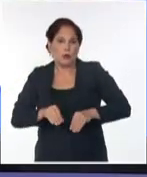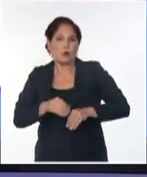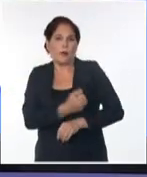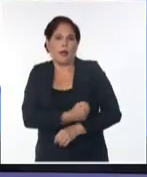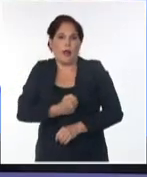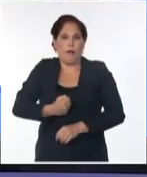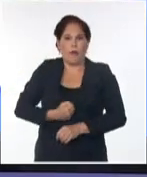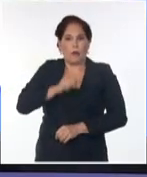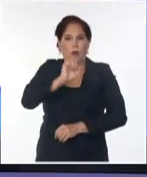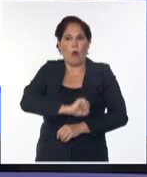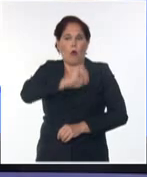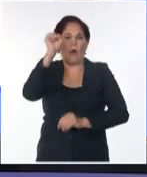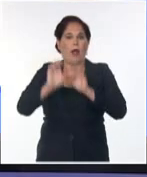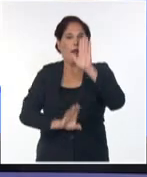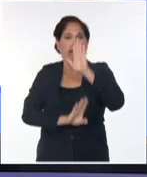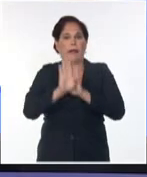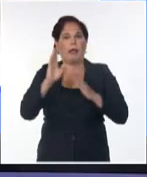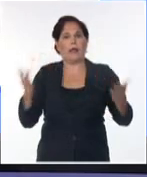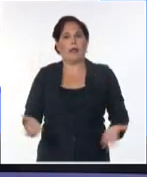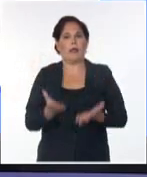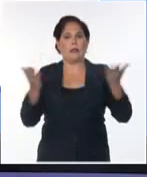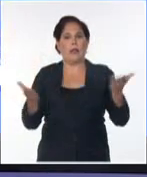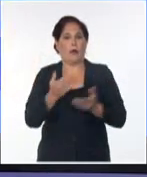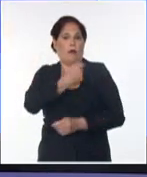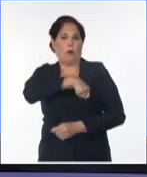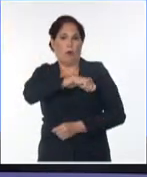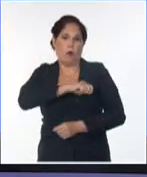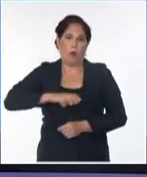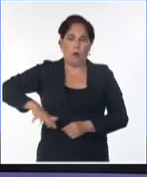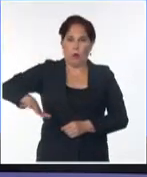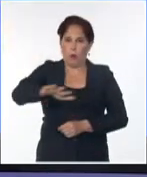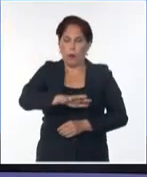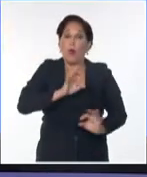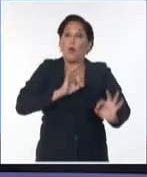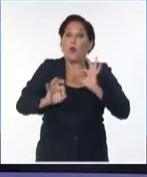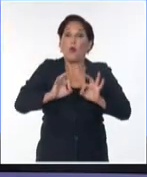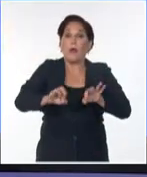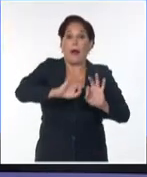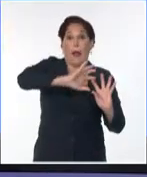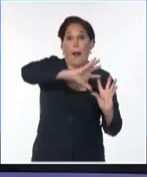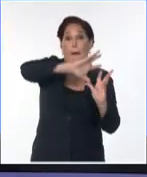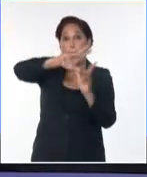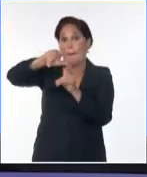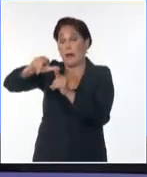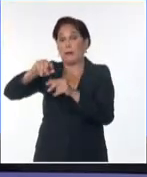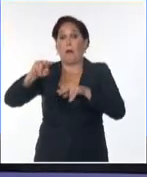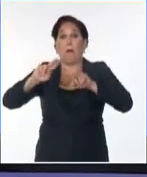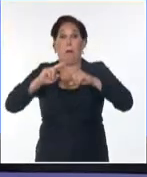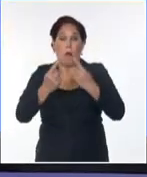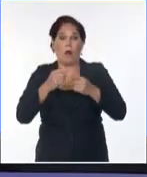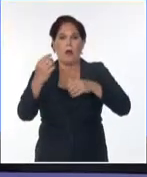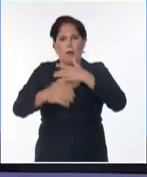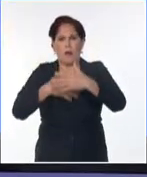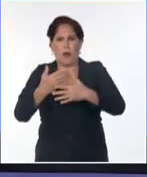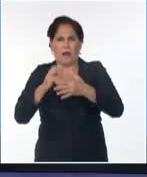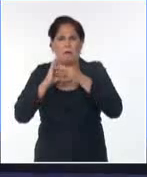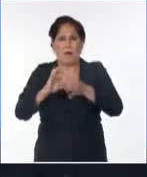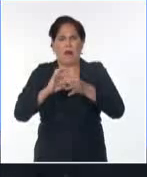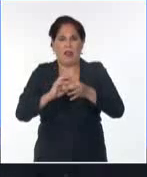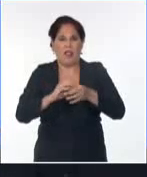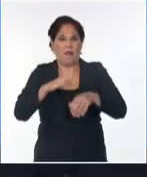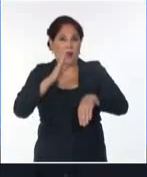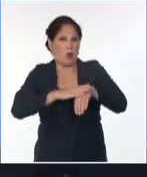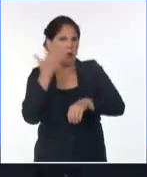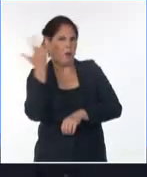por alcanzar el desarrollo sostenible de todos los pueblos y preservar al planeta frente a las amenazas que ellos mismos provocaron.